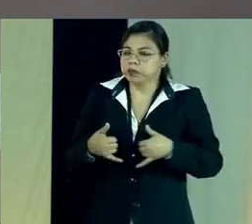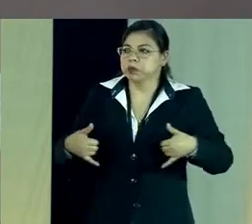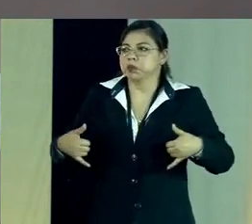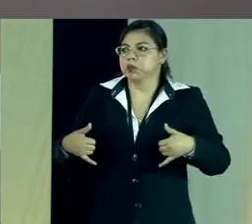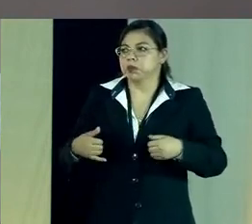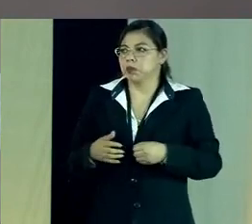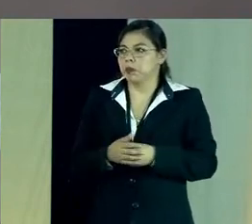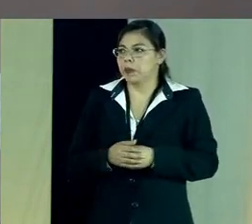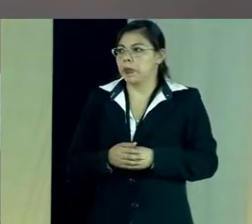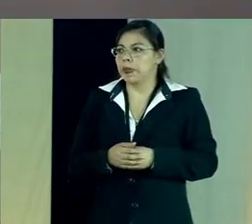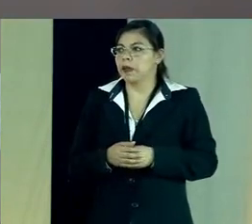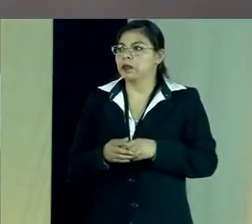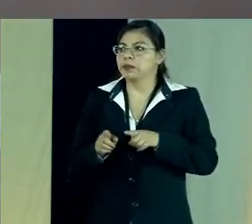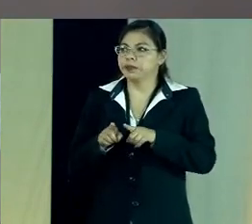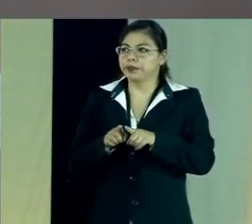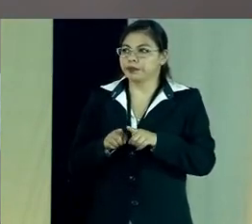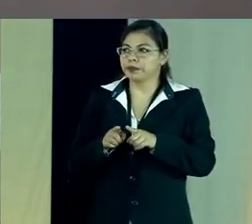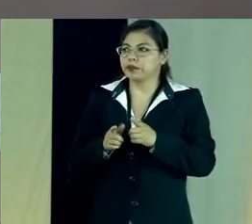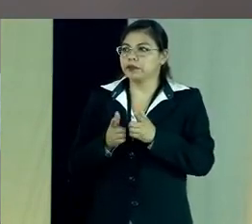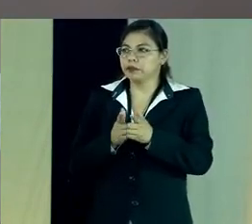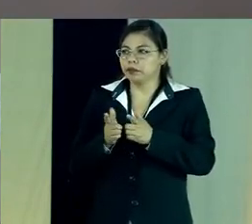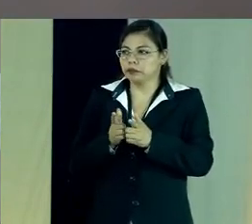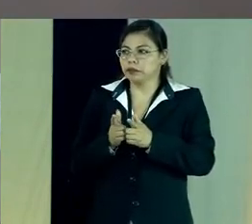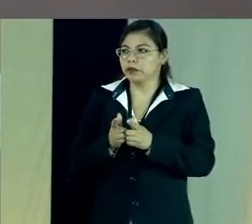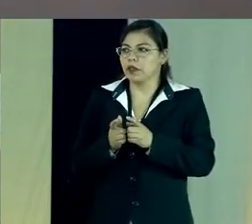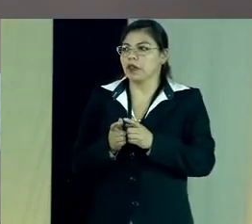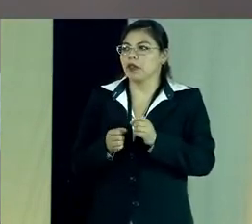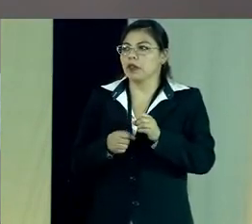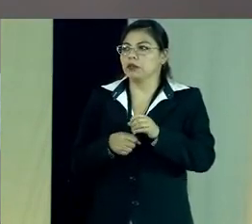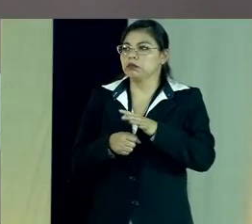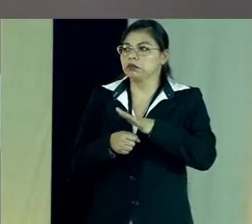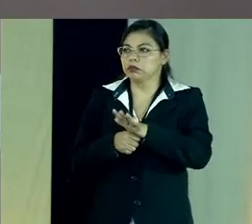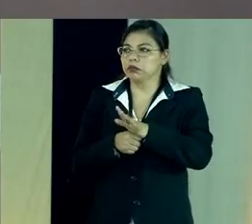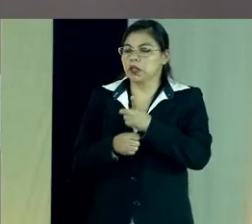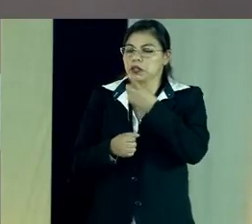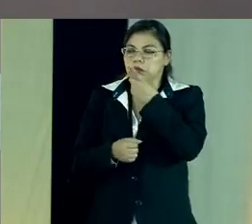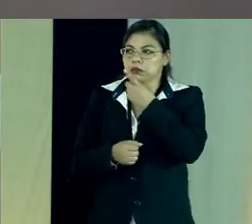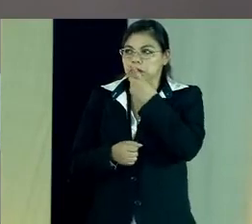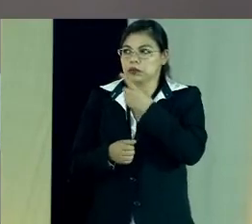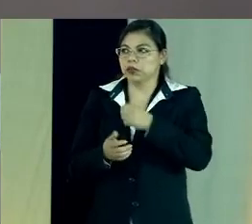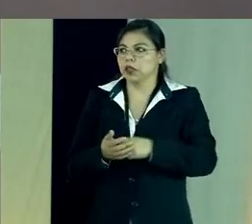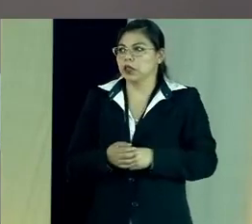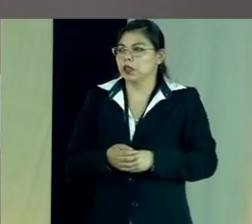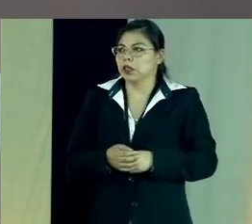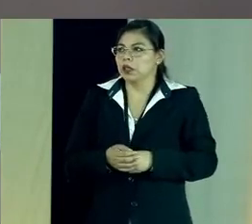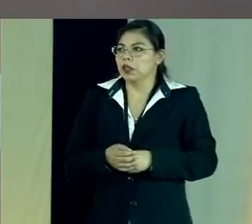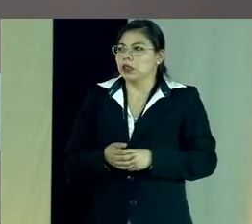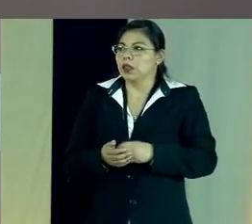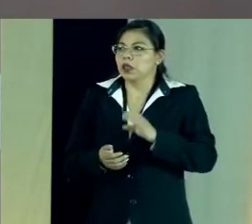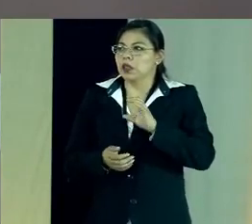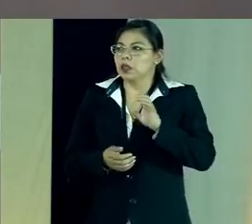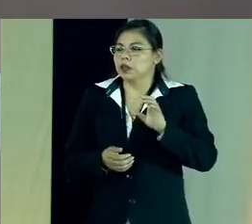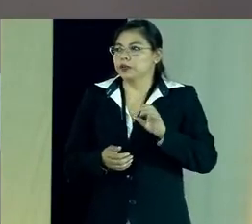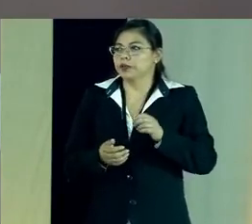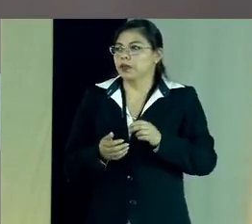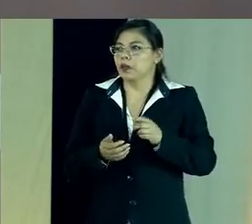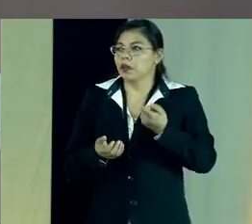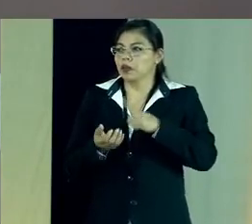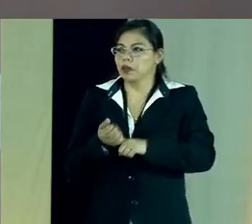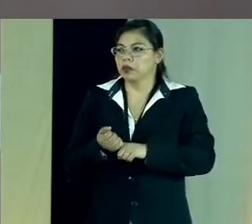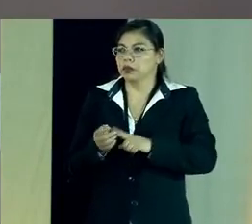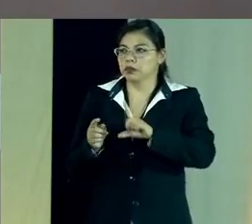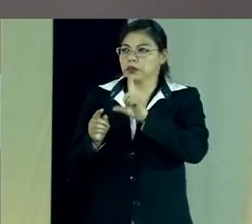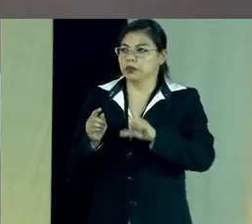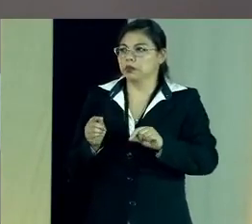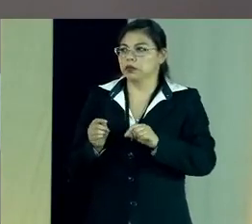familia metabólico la diabetes la coca actualización de méxico y otros